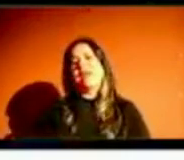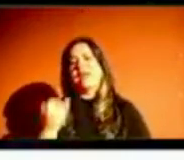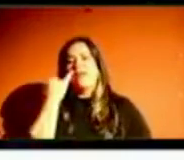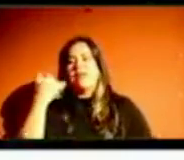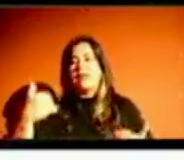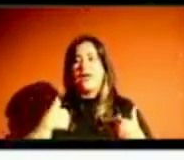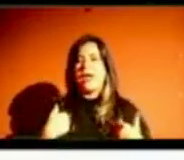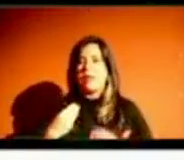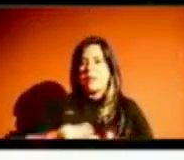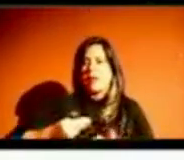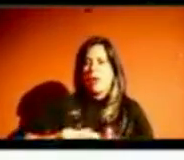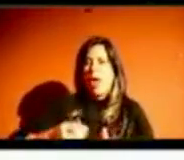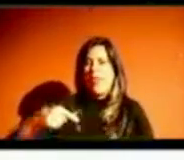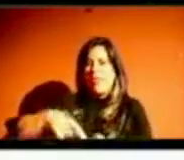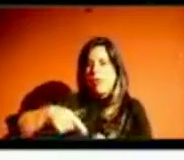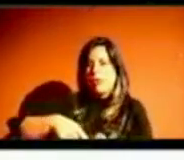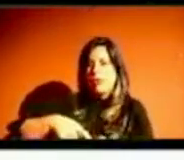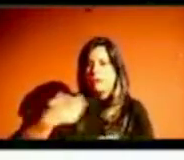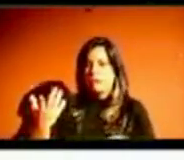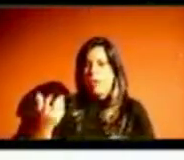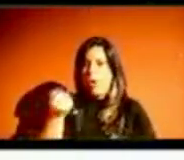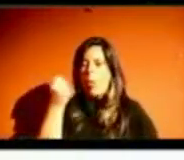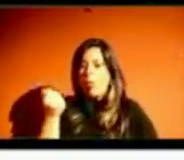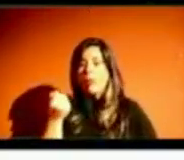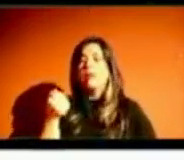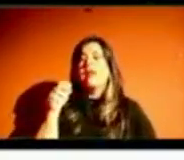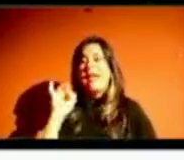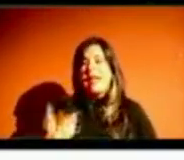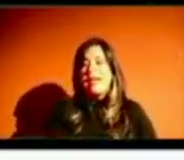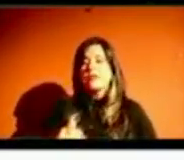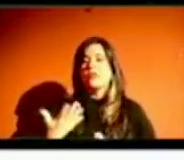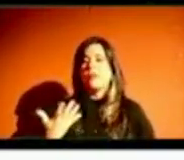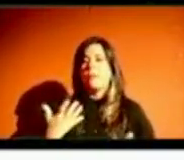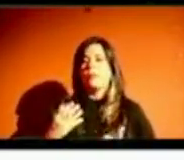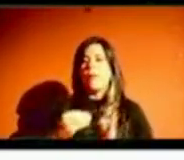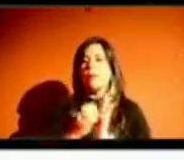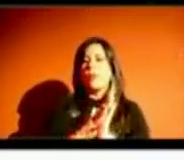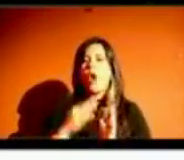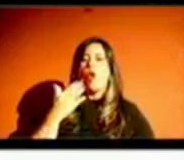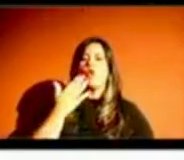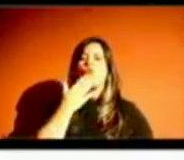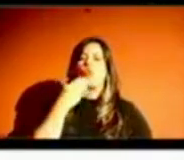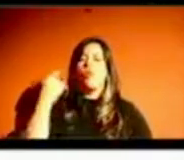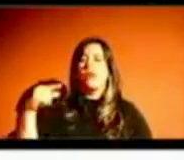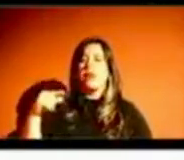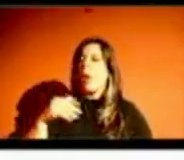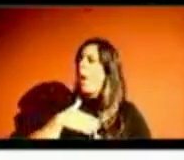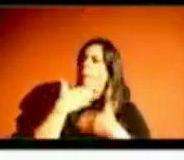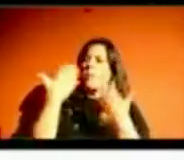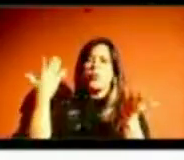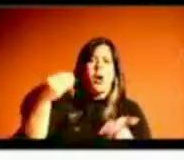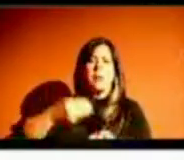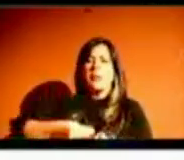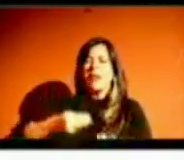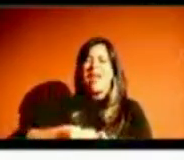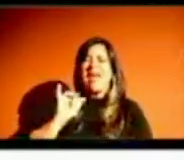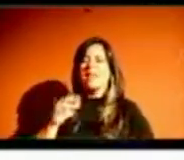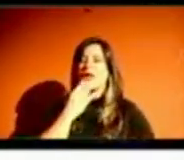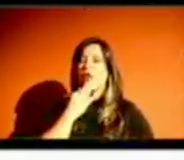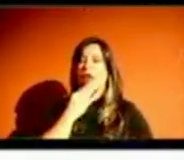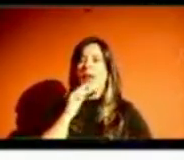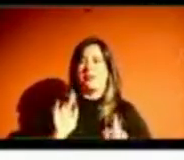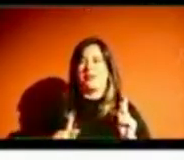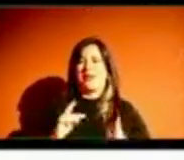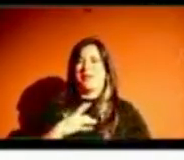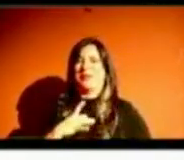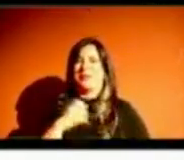tiene un balance. Así que esto lo identificamos, color verde, no hay balance. Ese color yo creo que es el que le va a